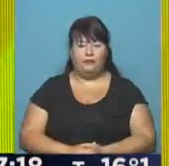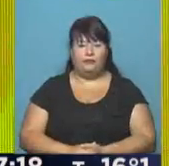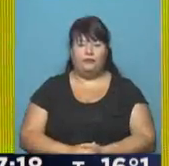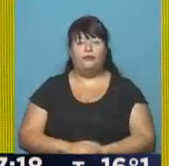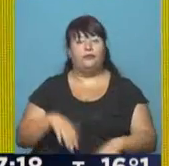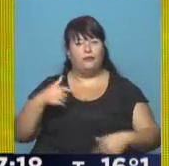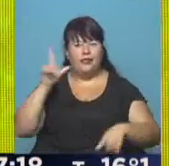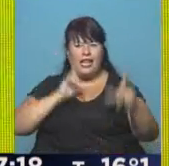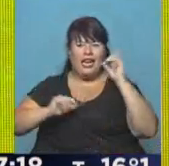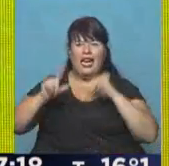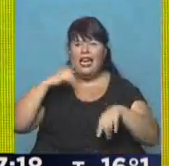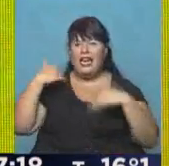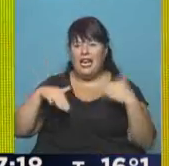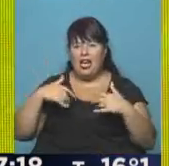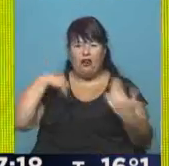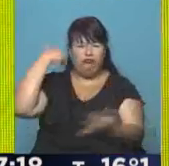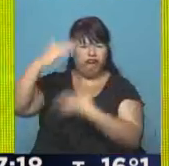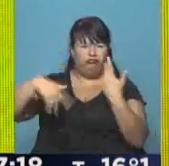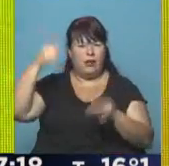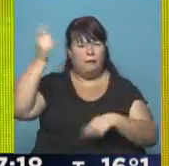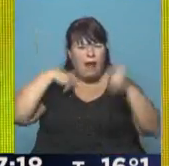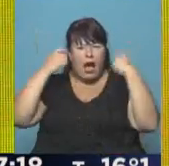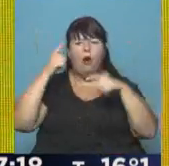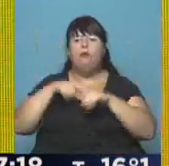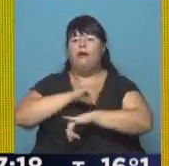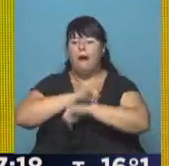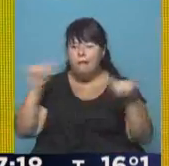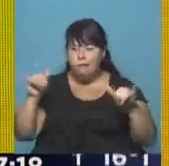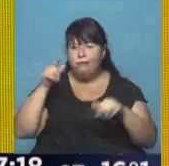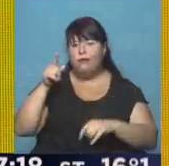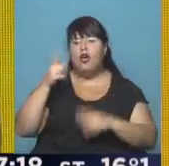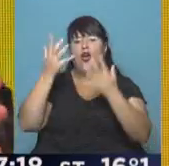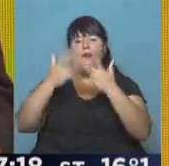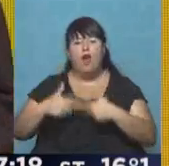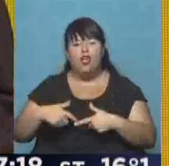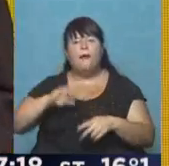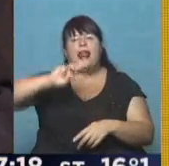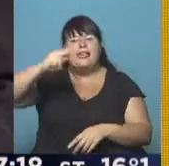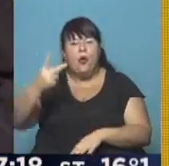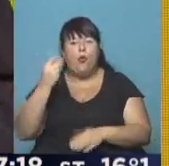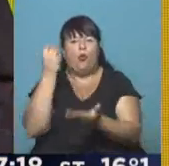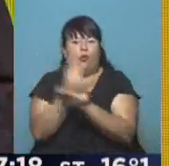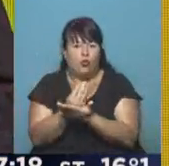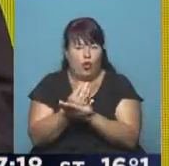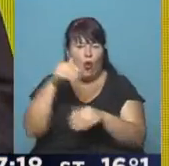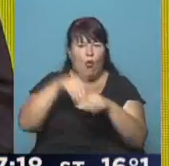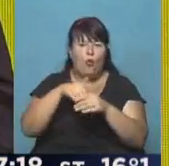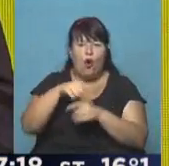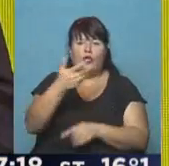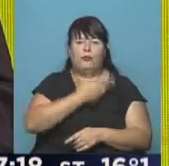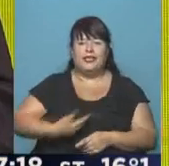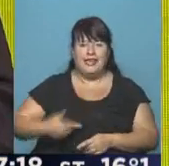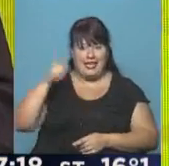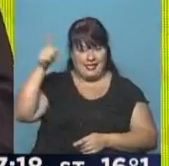Hubo serios incidentes, disturbios en el Paraguay luego de conocerse el proyecto reeleccionista del presidente